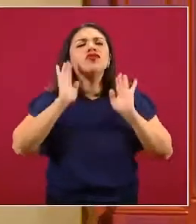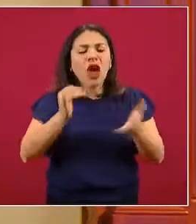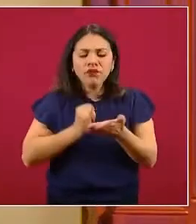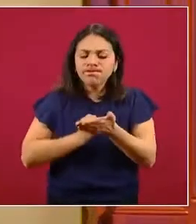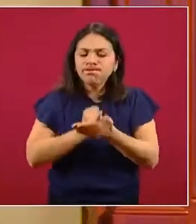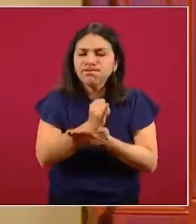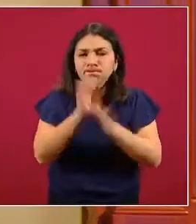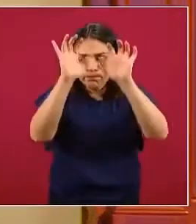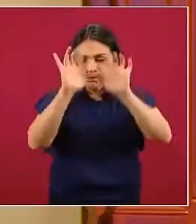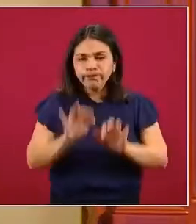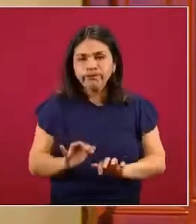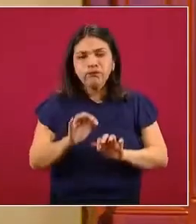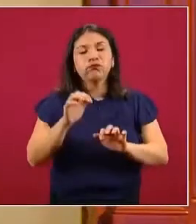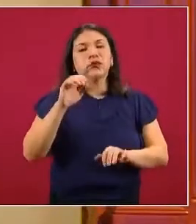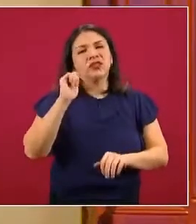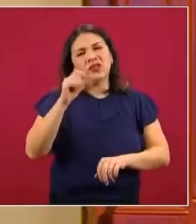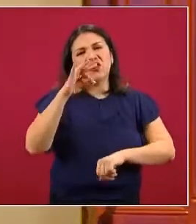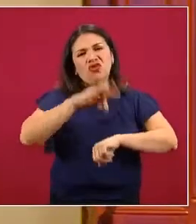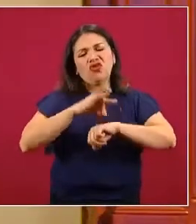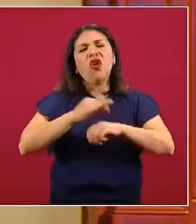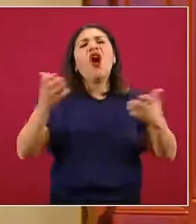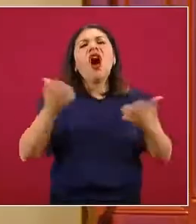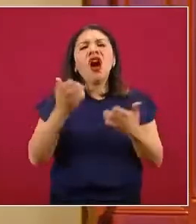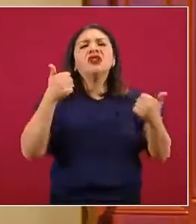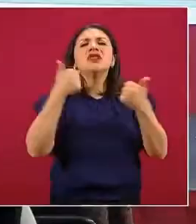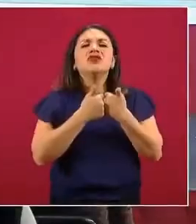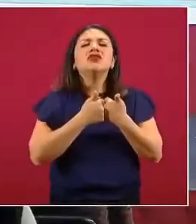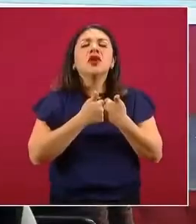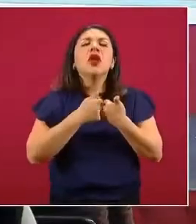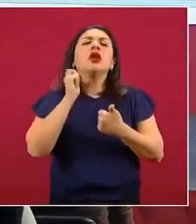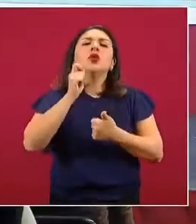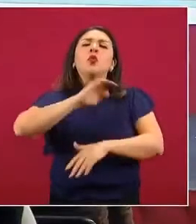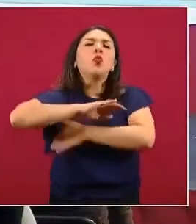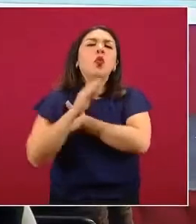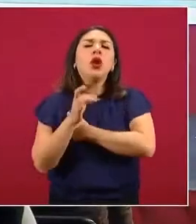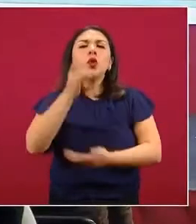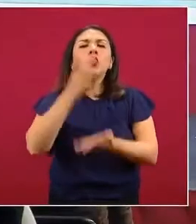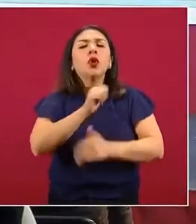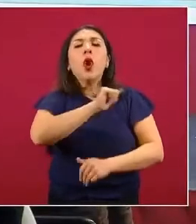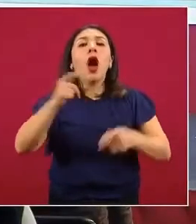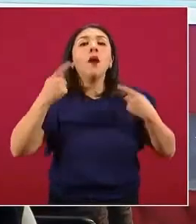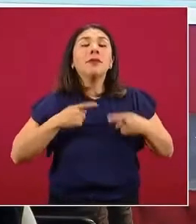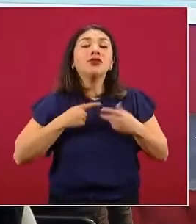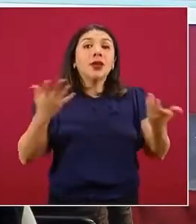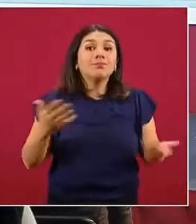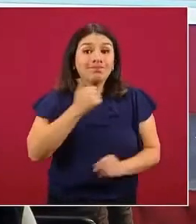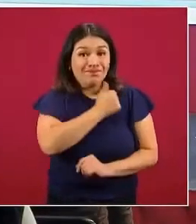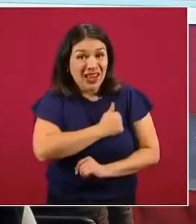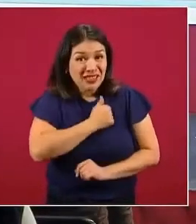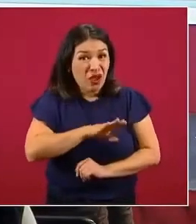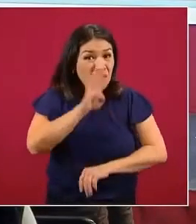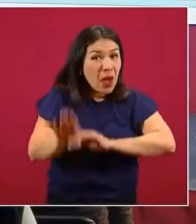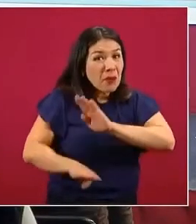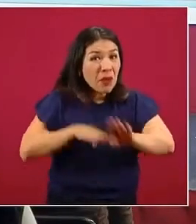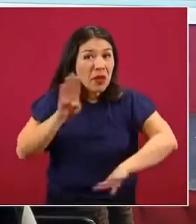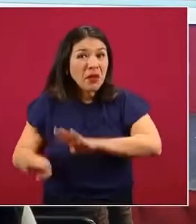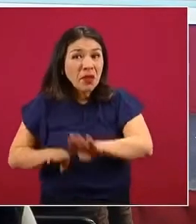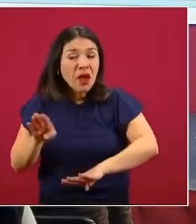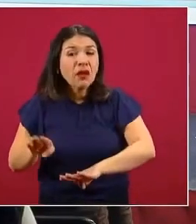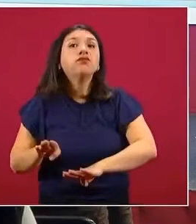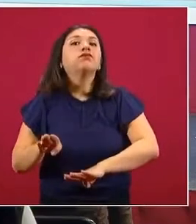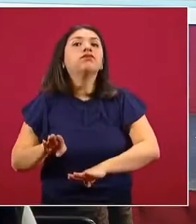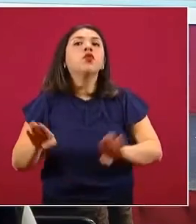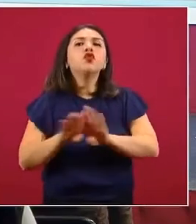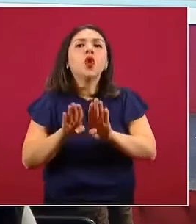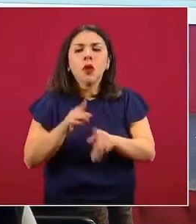dictaminación clínica epidemiológica, que está prácticamente pues reservada para aquellas personas que lamentablemente fallecieron y que durante